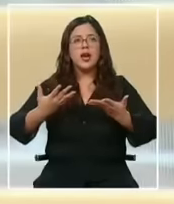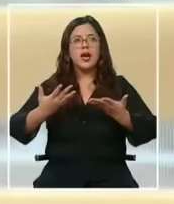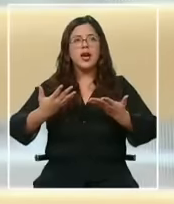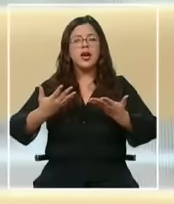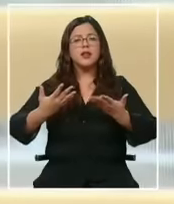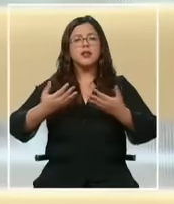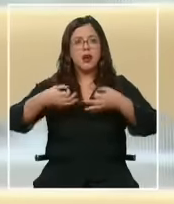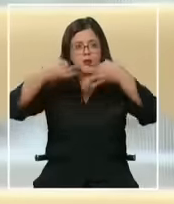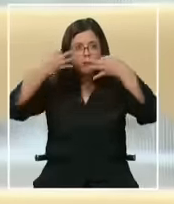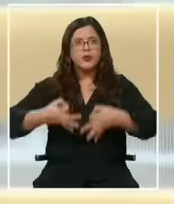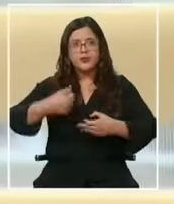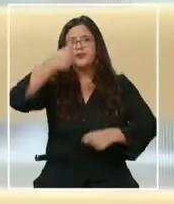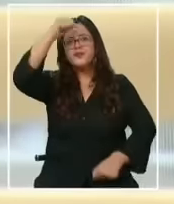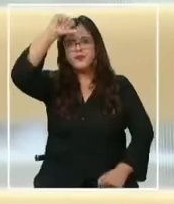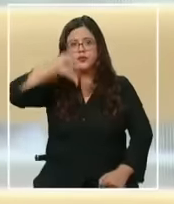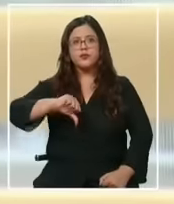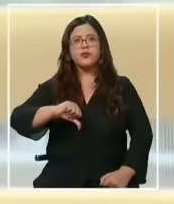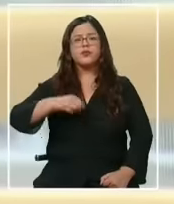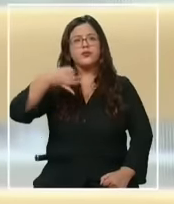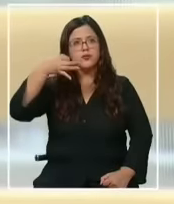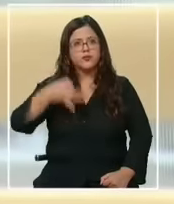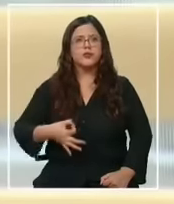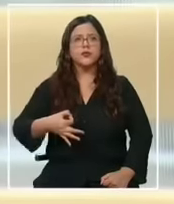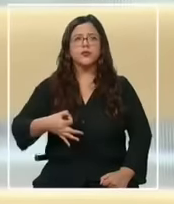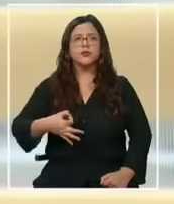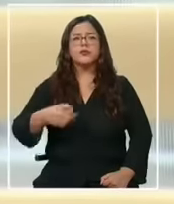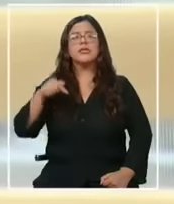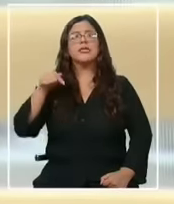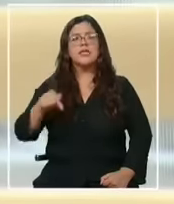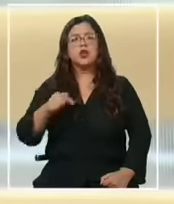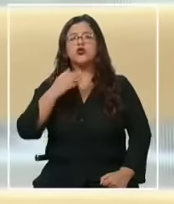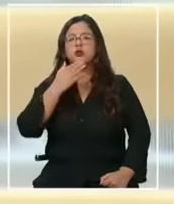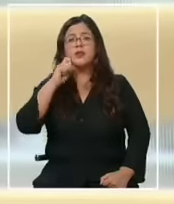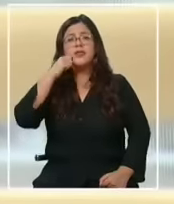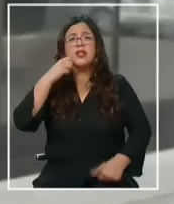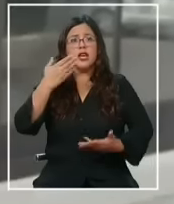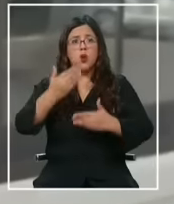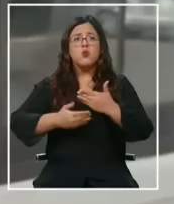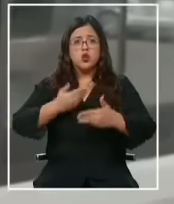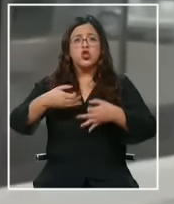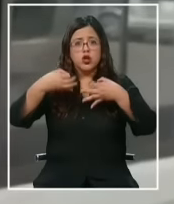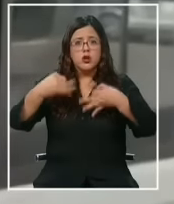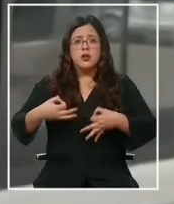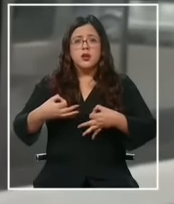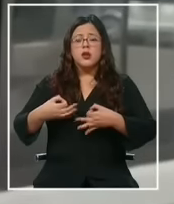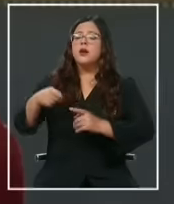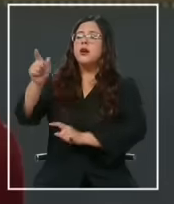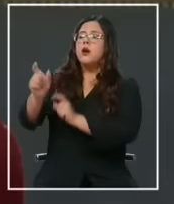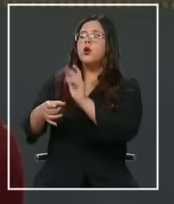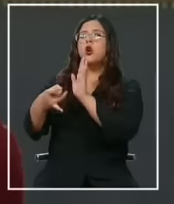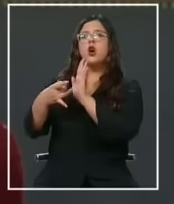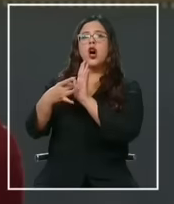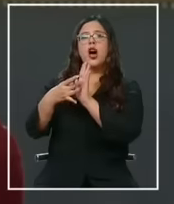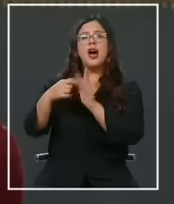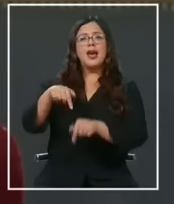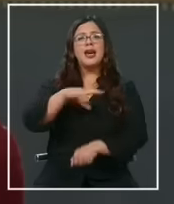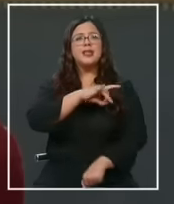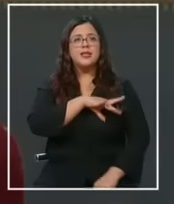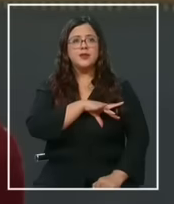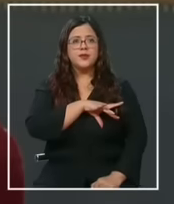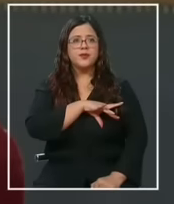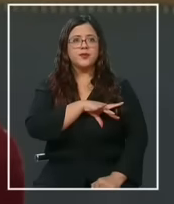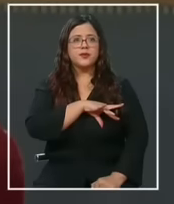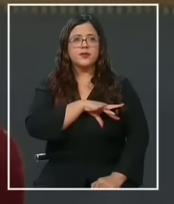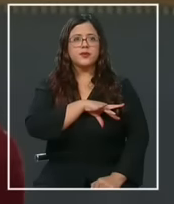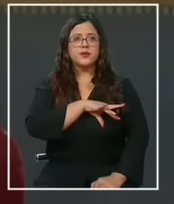que las medidas y las sanciones sean ejemplares, ya, y que esto se someta a un debido proceso. Quienes delinquen en nuestro país